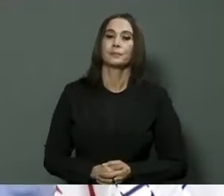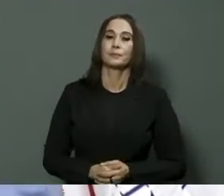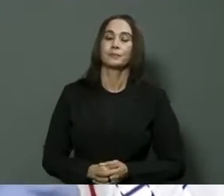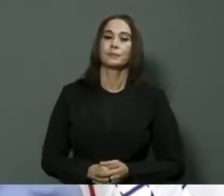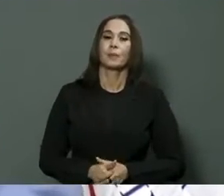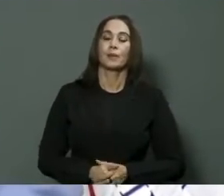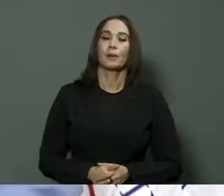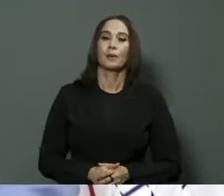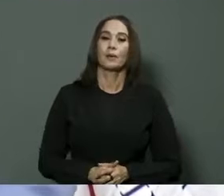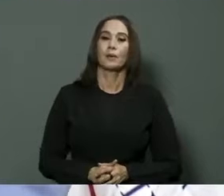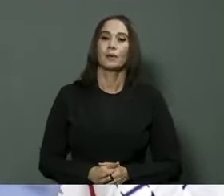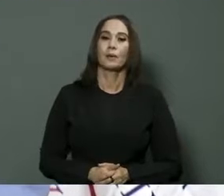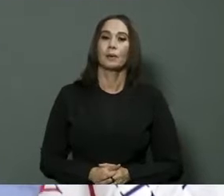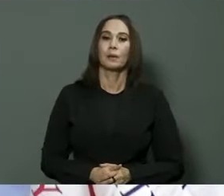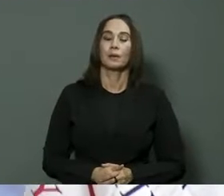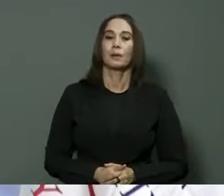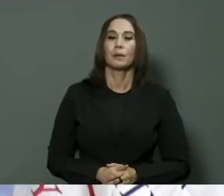ciudadana.